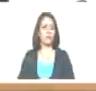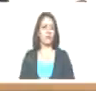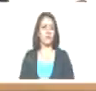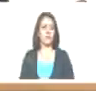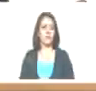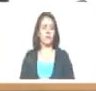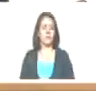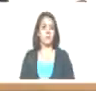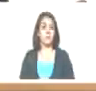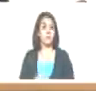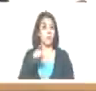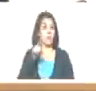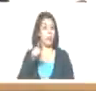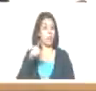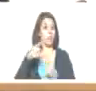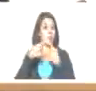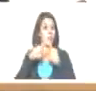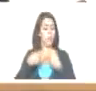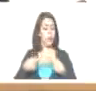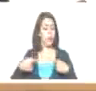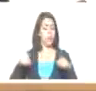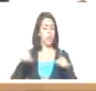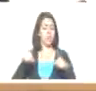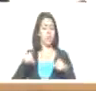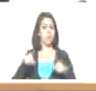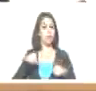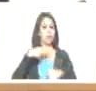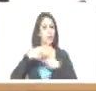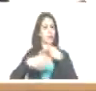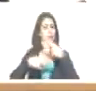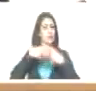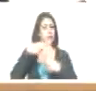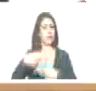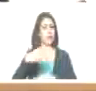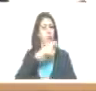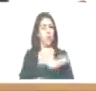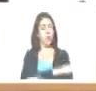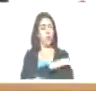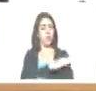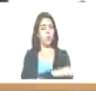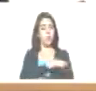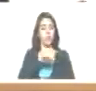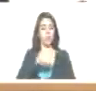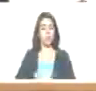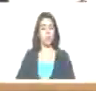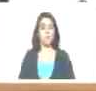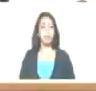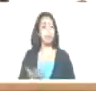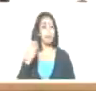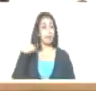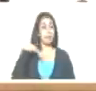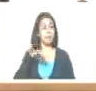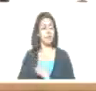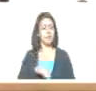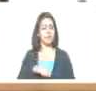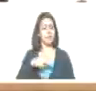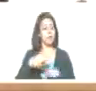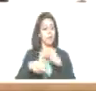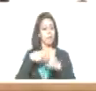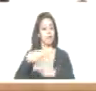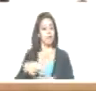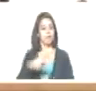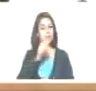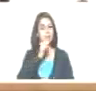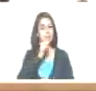Eso es lo que nos diferencia de una generación opositora, supuestamente descendiente de aquellos